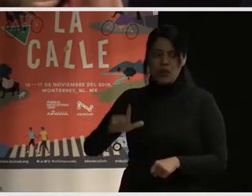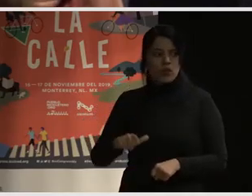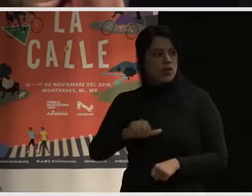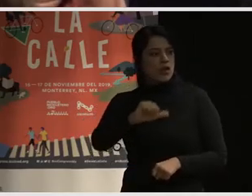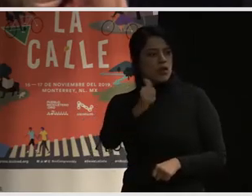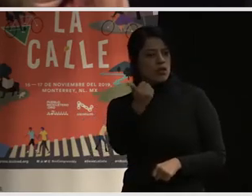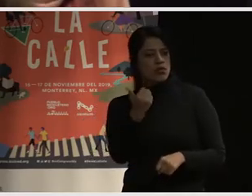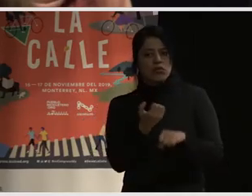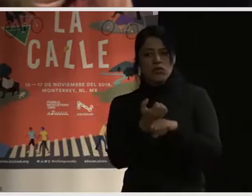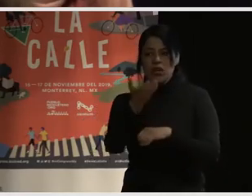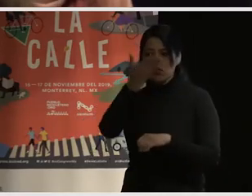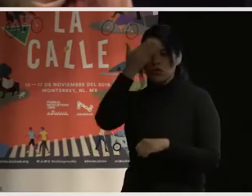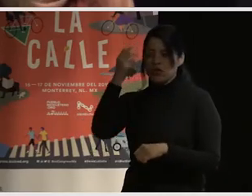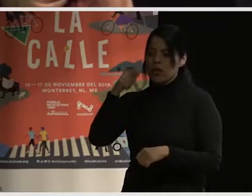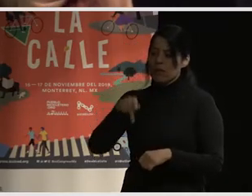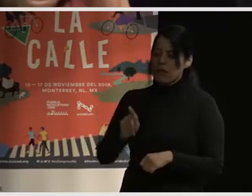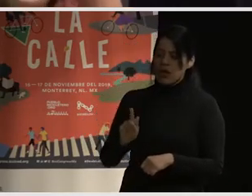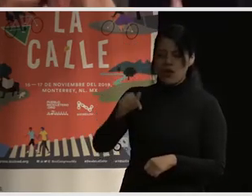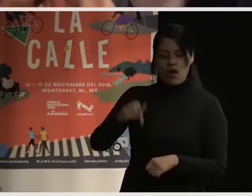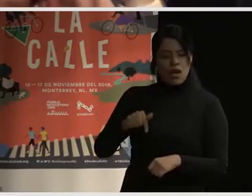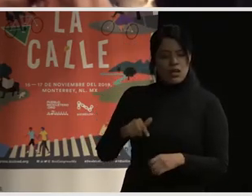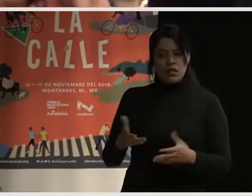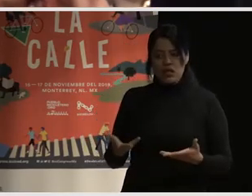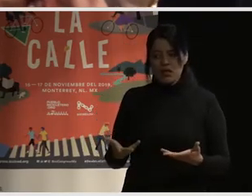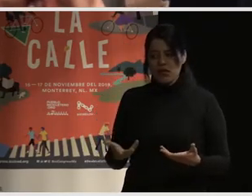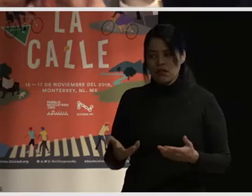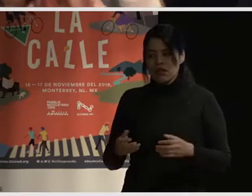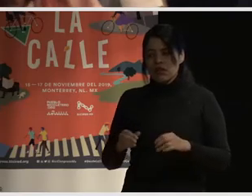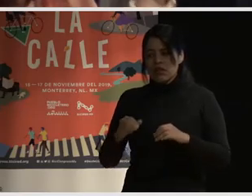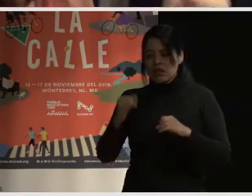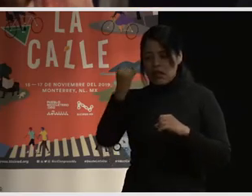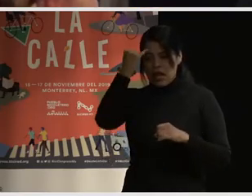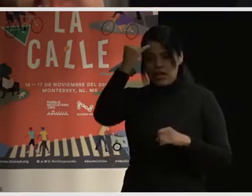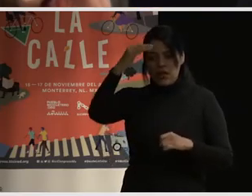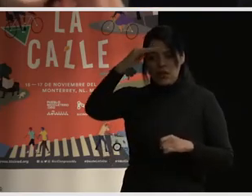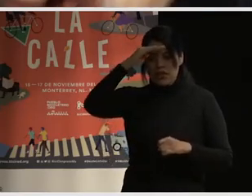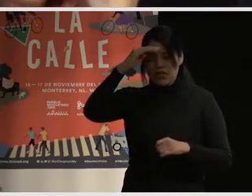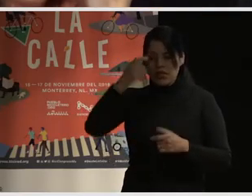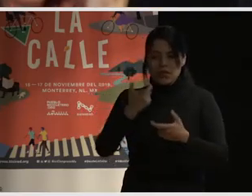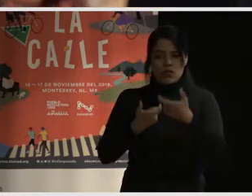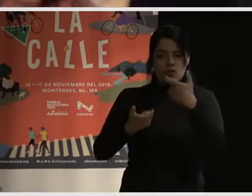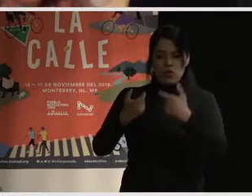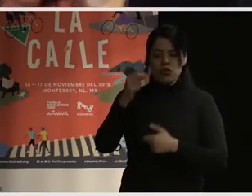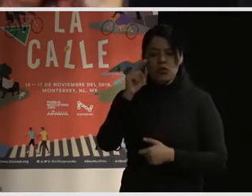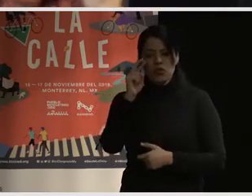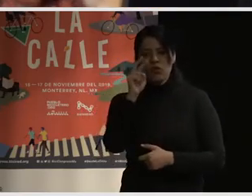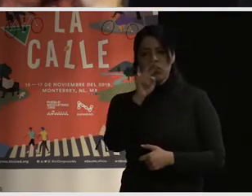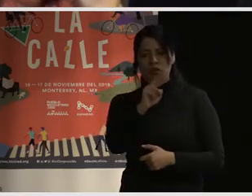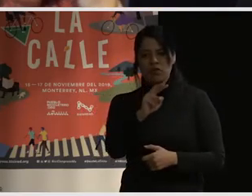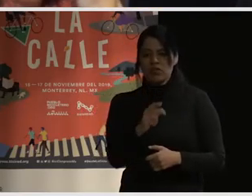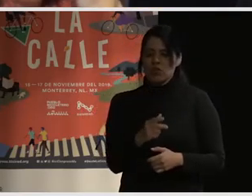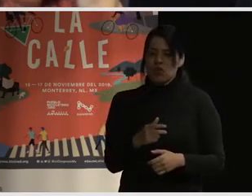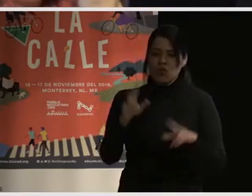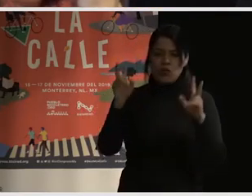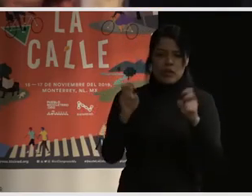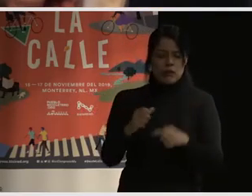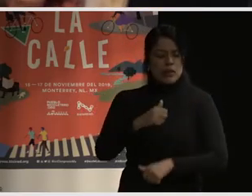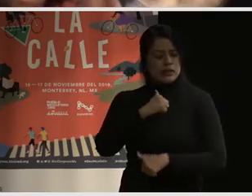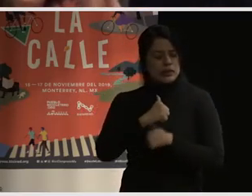en otros estados pero eso también el modelo económico yo creo que va a ahumado aunado a esto yo lo he visto esto como un tema muy complicado